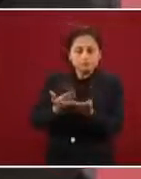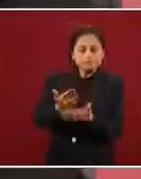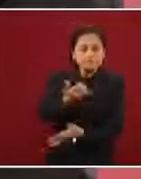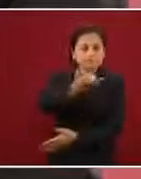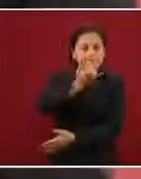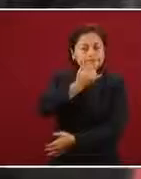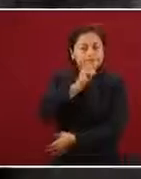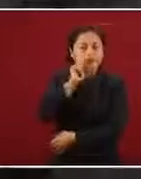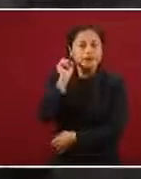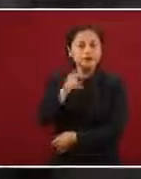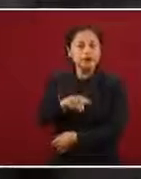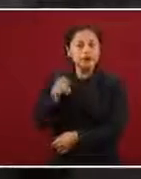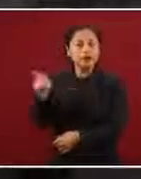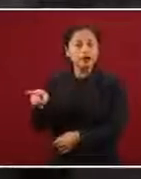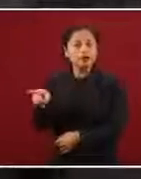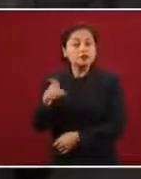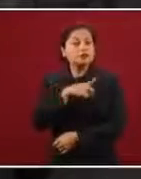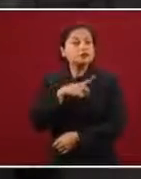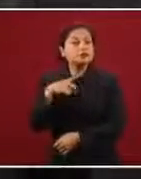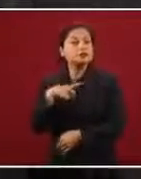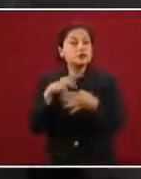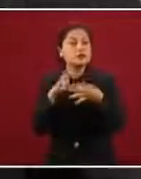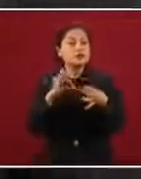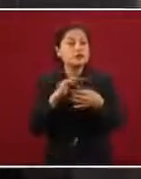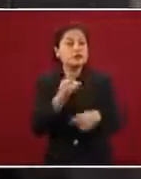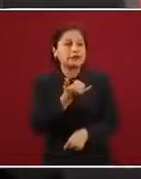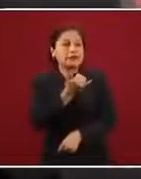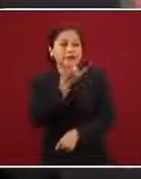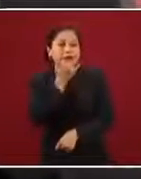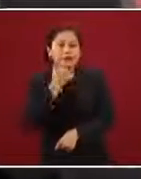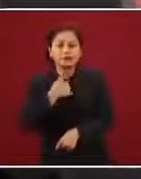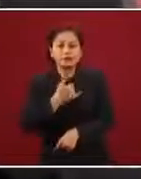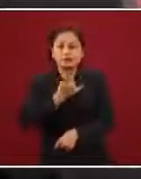rectificar, decir, nos equivocamos.